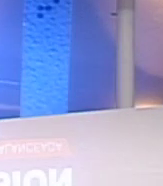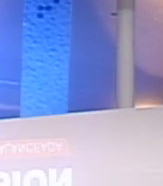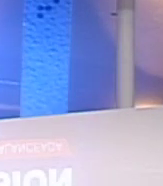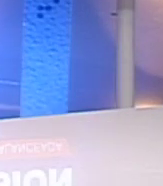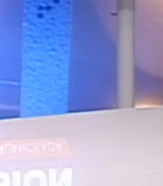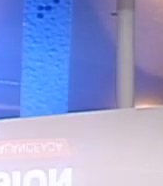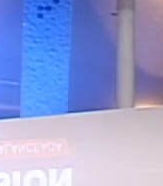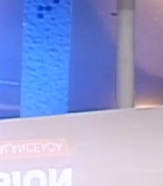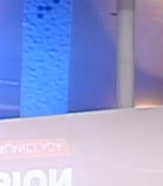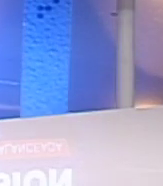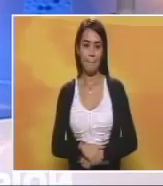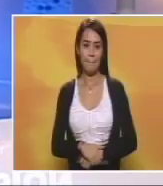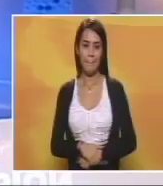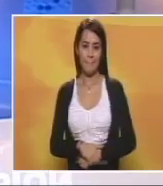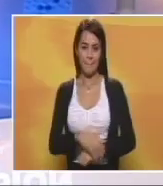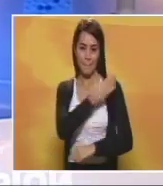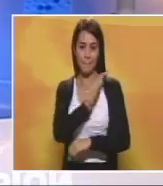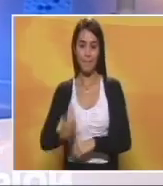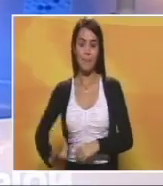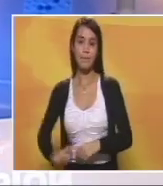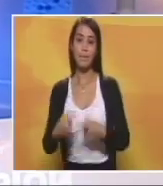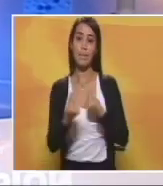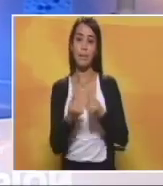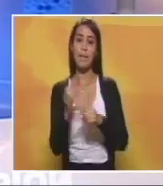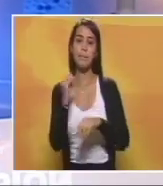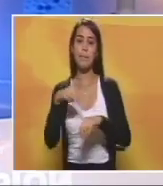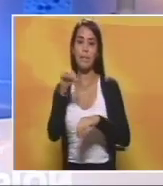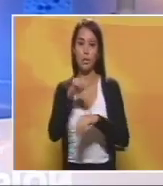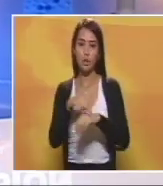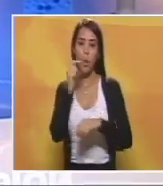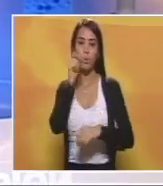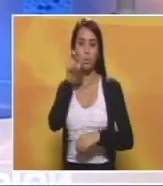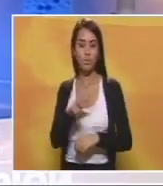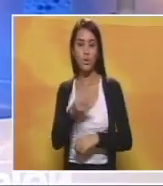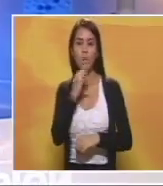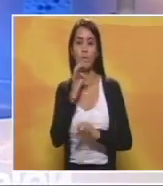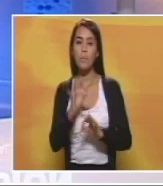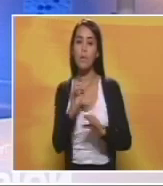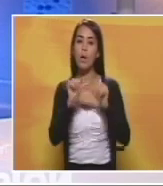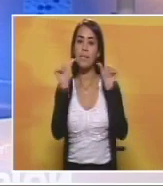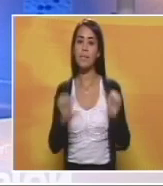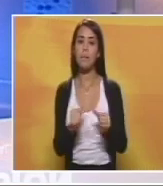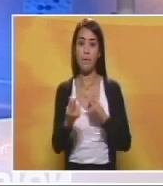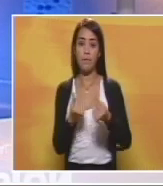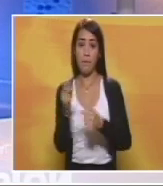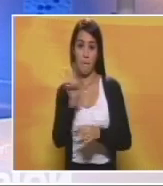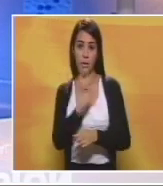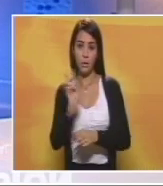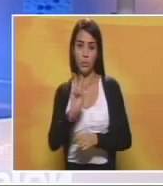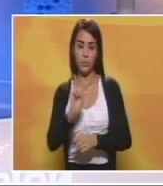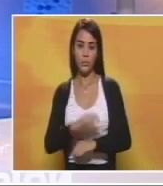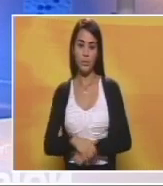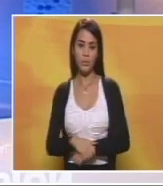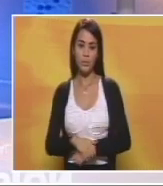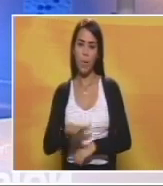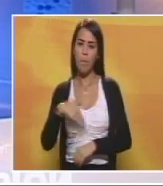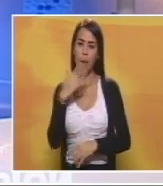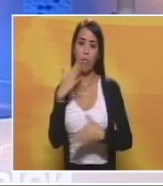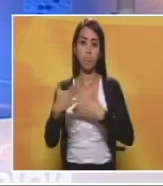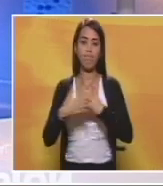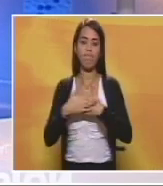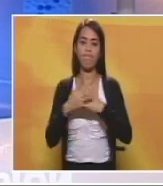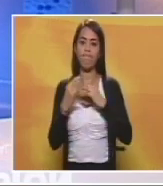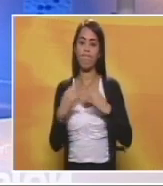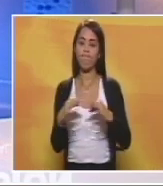continuamos el presidente de la comisión de finanzas de la asamblea nacional rafael guzmán advirtió que el sistema financiero venezolano podría colapsar